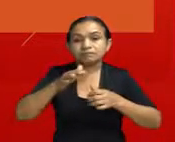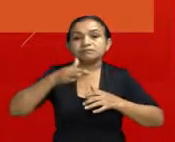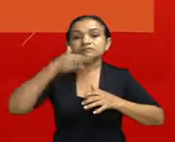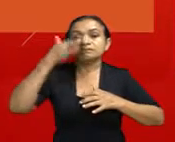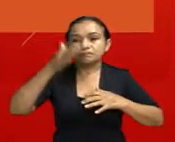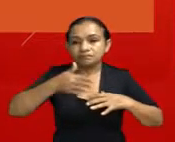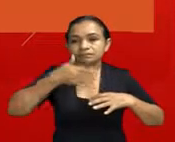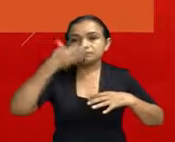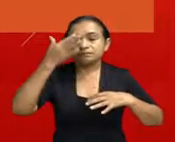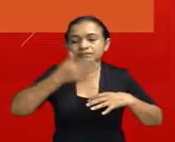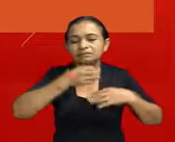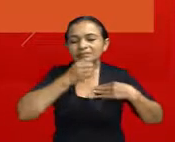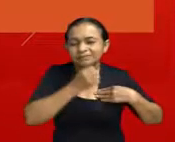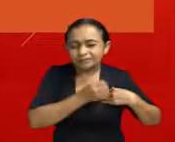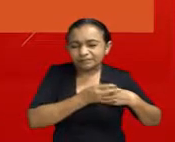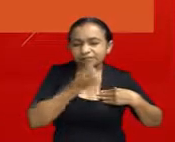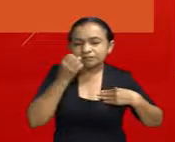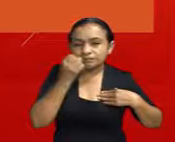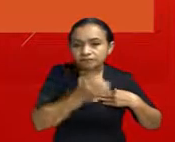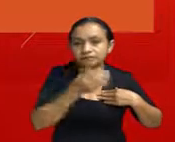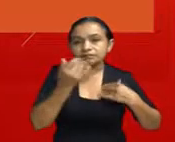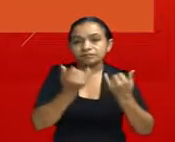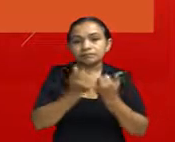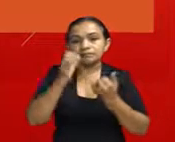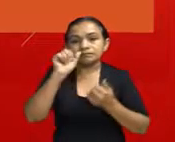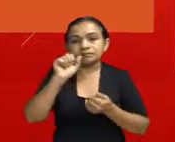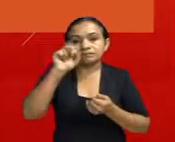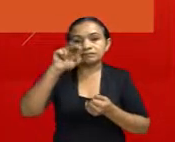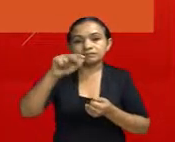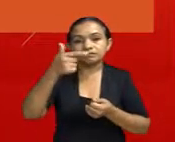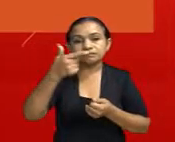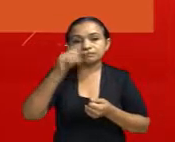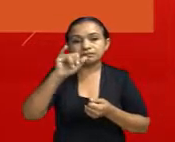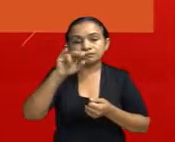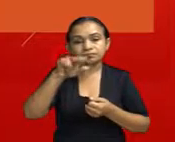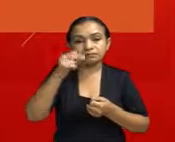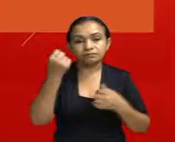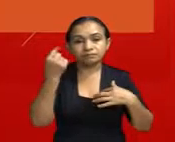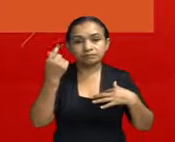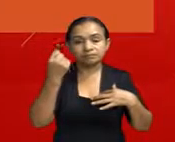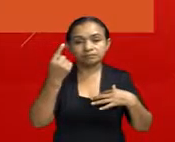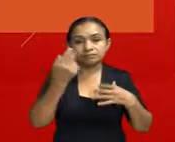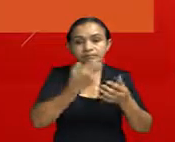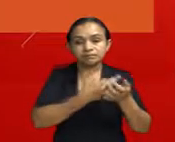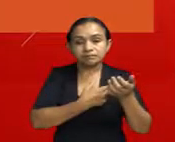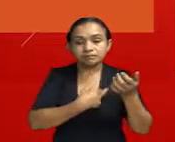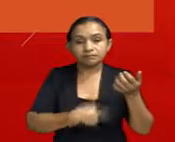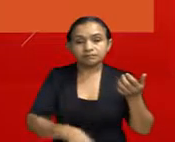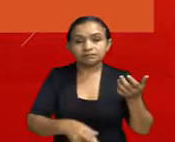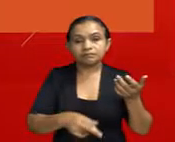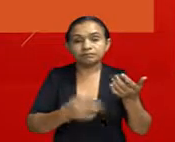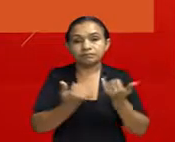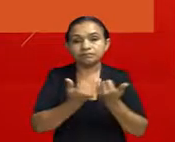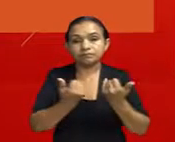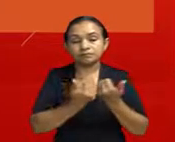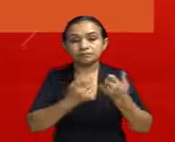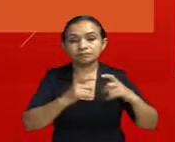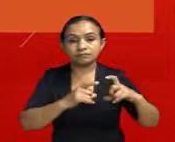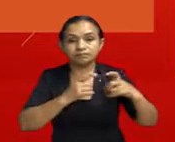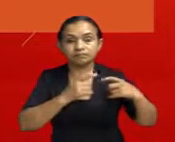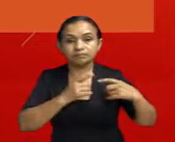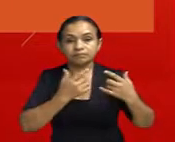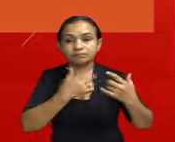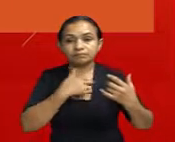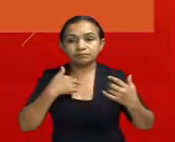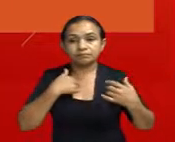Y es donde viene el dolor. Es lo que llamamos angina. Ese dolor es por la falta de circulación de la sangre en el músculo cardíaco y se